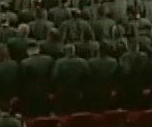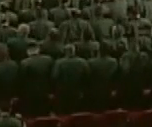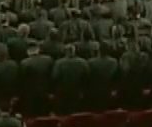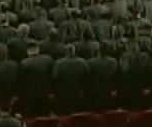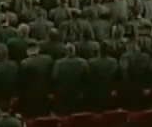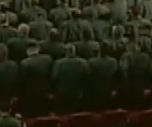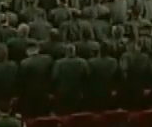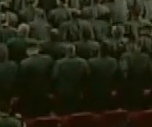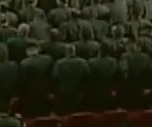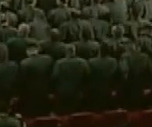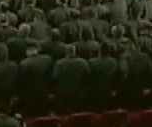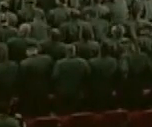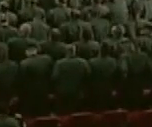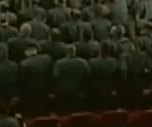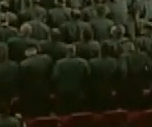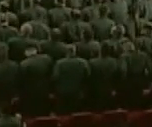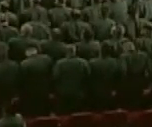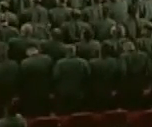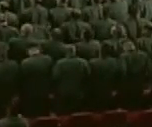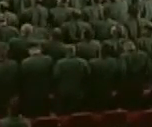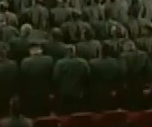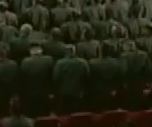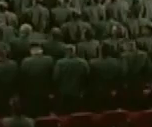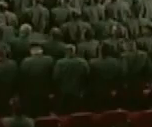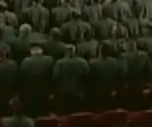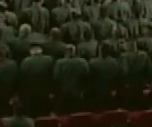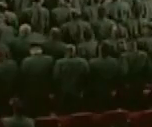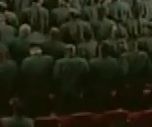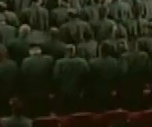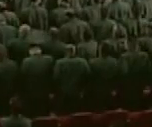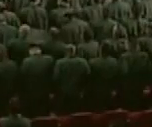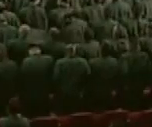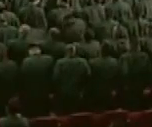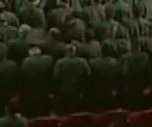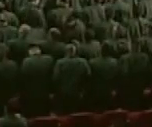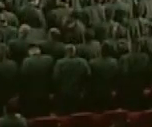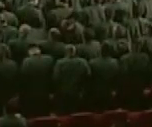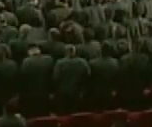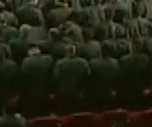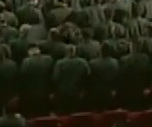de la Fuerza Armada Nacional Bolivariana. De esta manera despedimos esta transmisión.